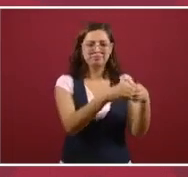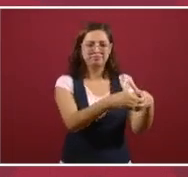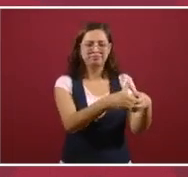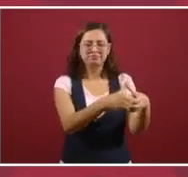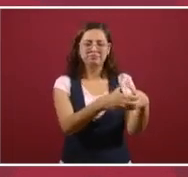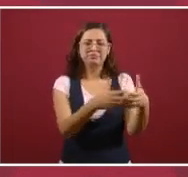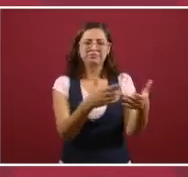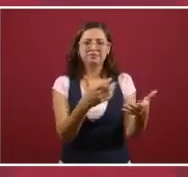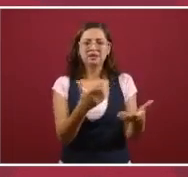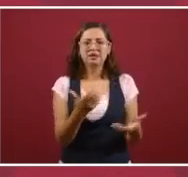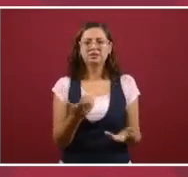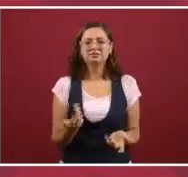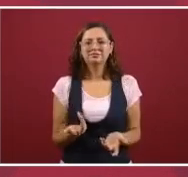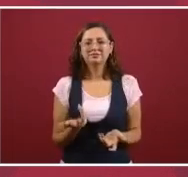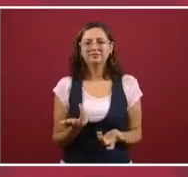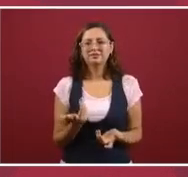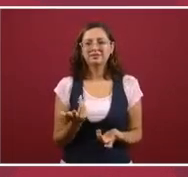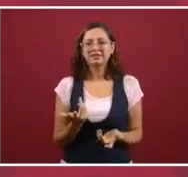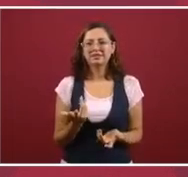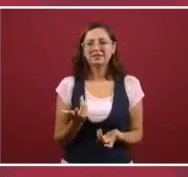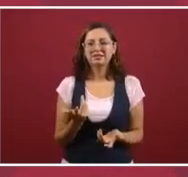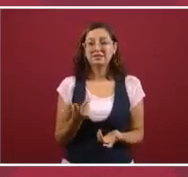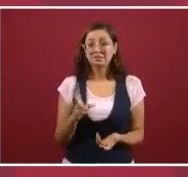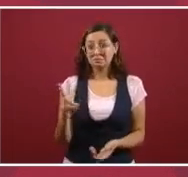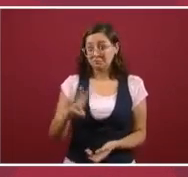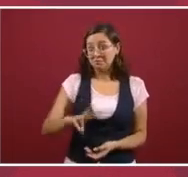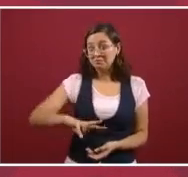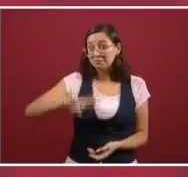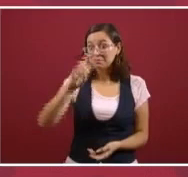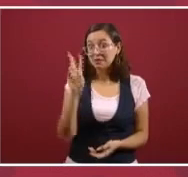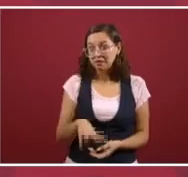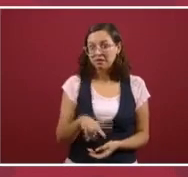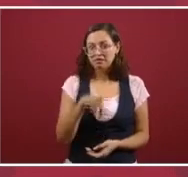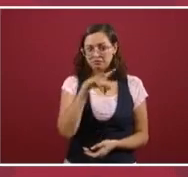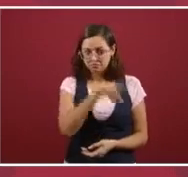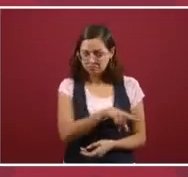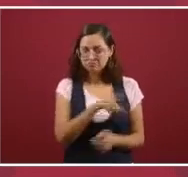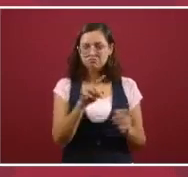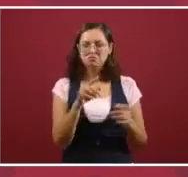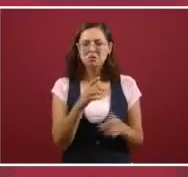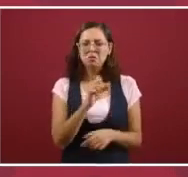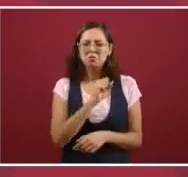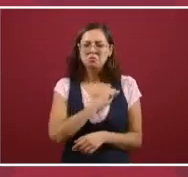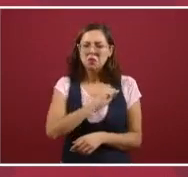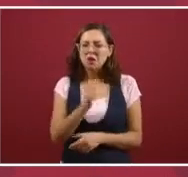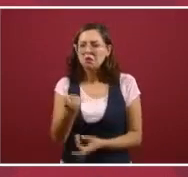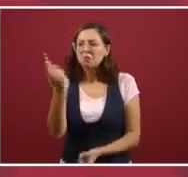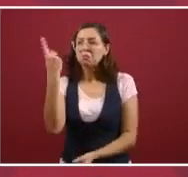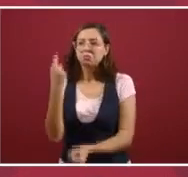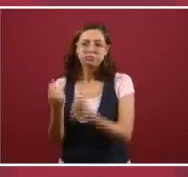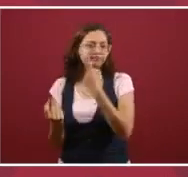Es decir, estamos hablando de delincuencia organizada.